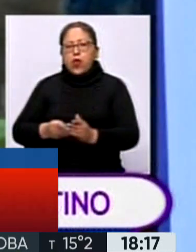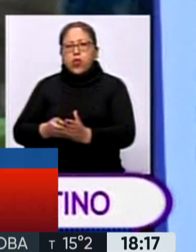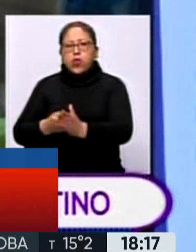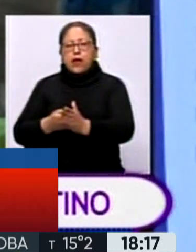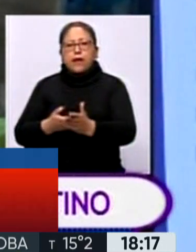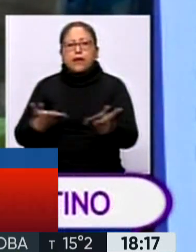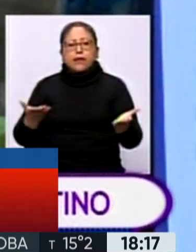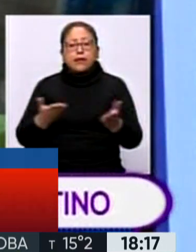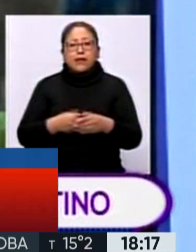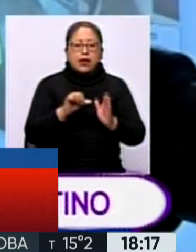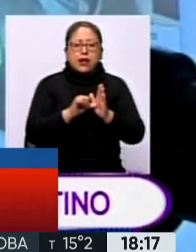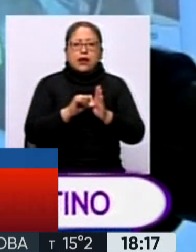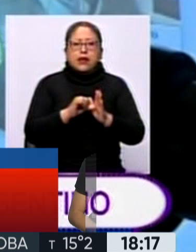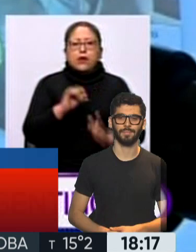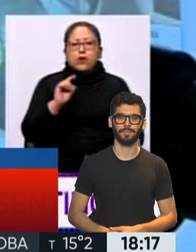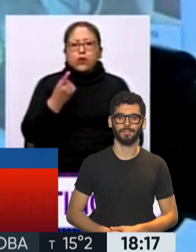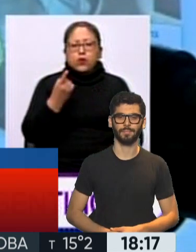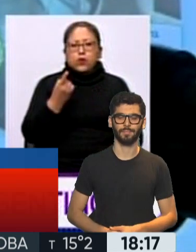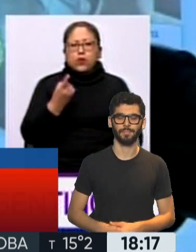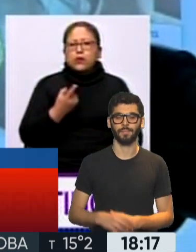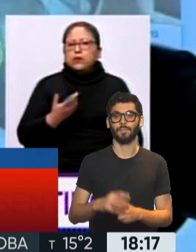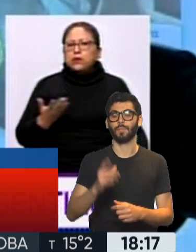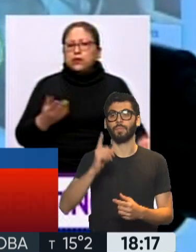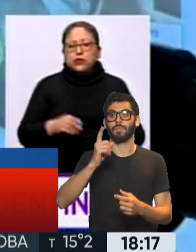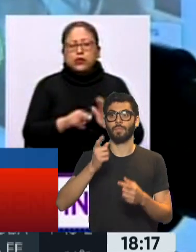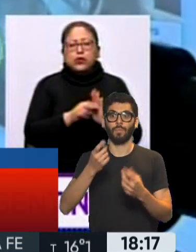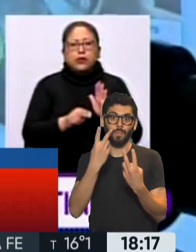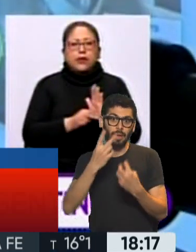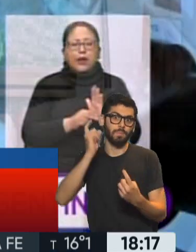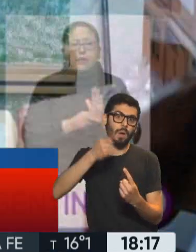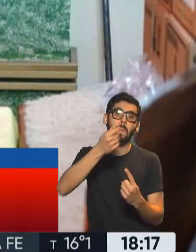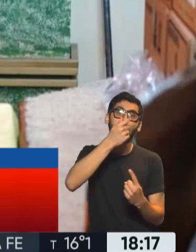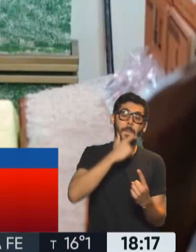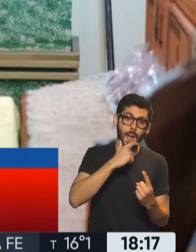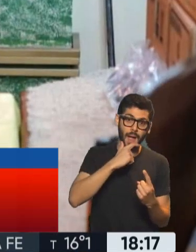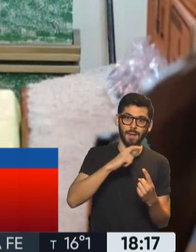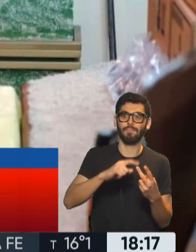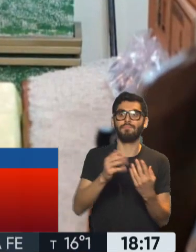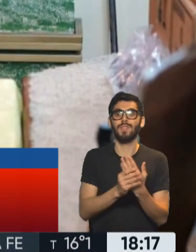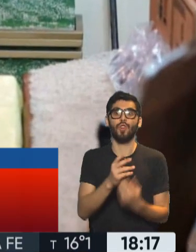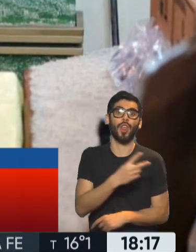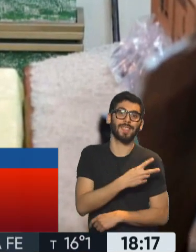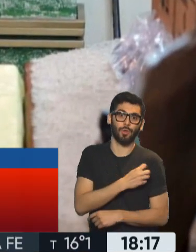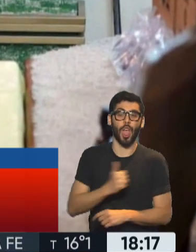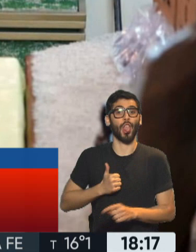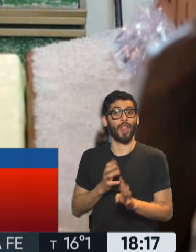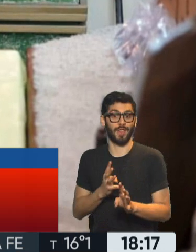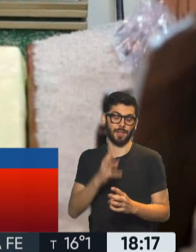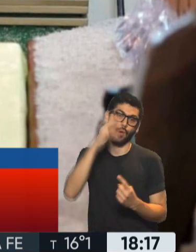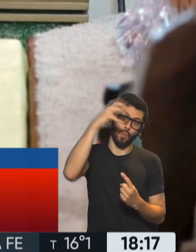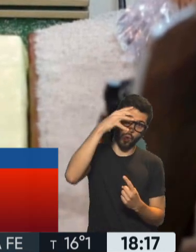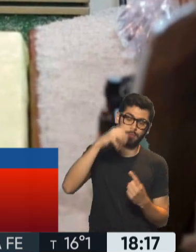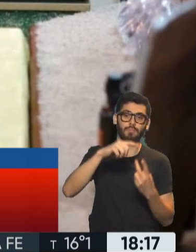esto es, desde el 16 de julio pasado, el expresidente de la Nación, Mauricio Macri, sus ministros de Seguridad y Defensa, Patricia Bullrich